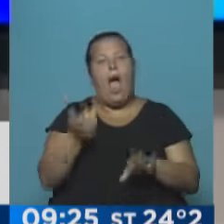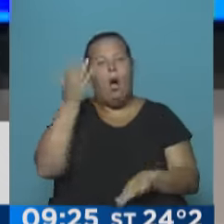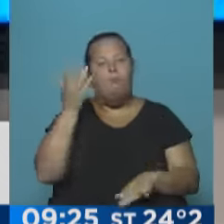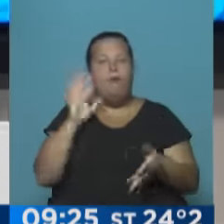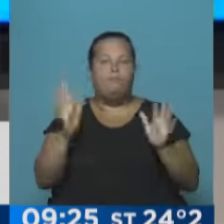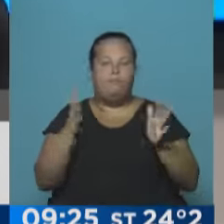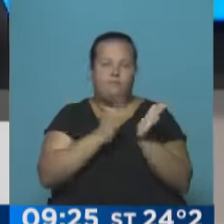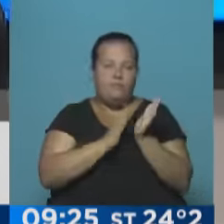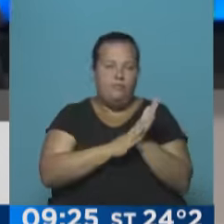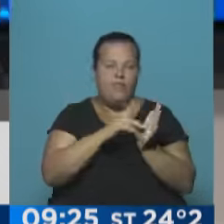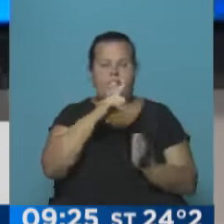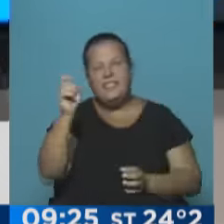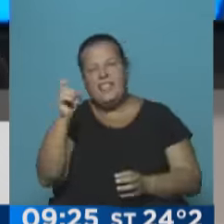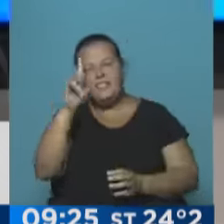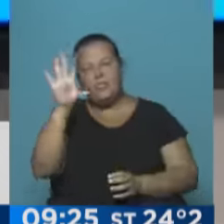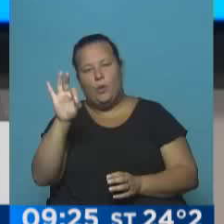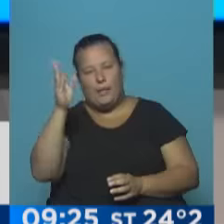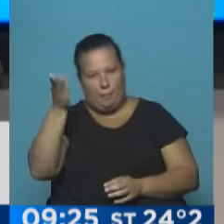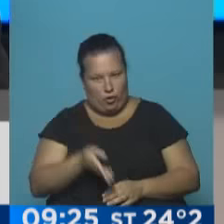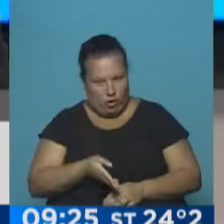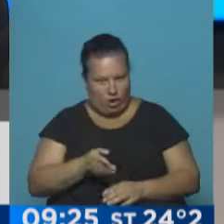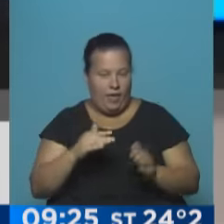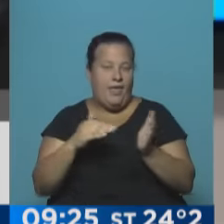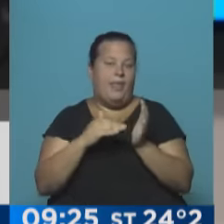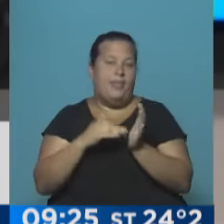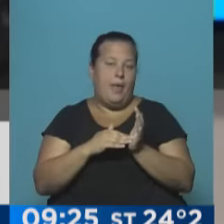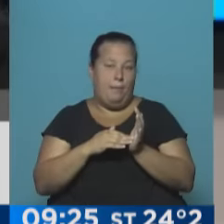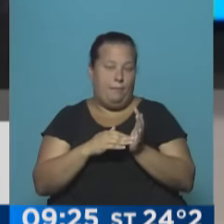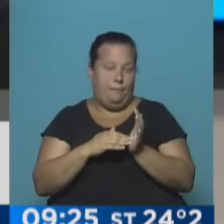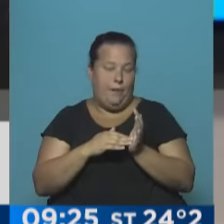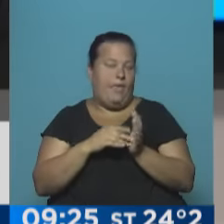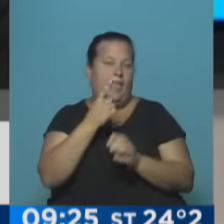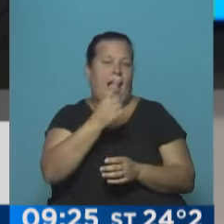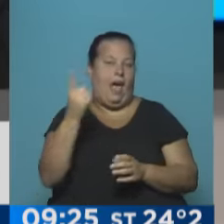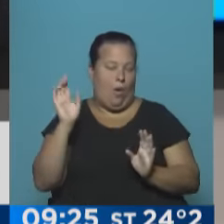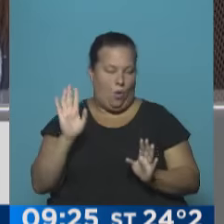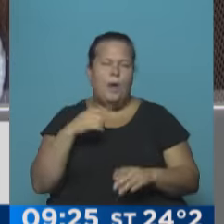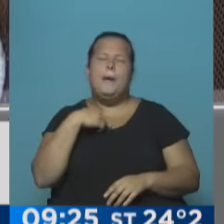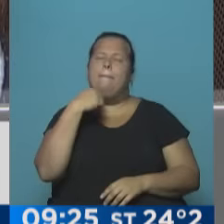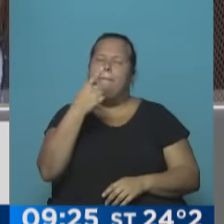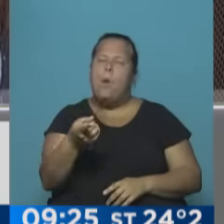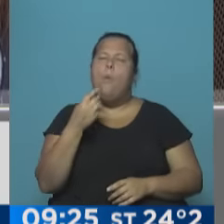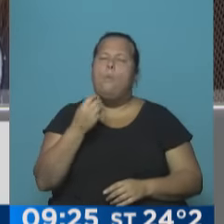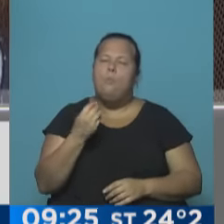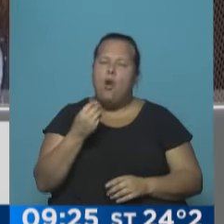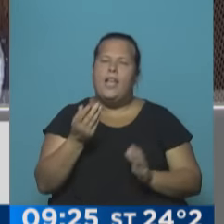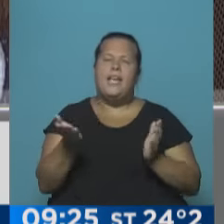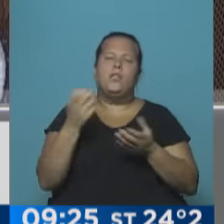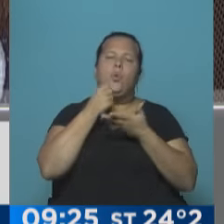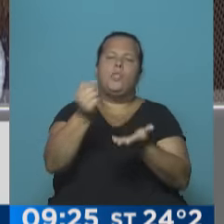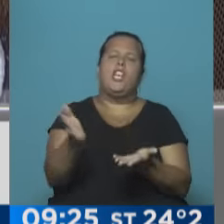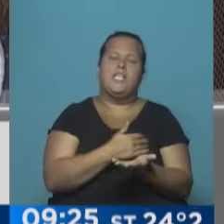de factur del 100 1% dependiendo de cada caso y te puedo preguntar por qué se saca el